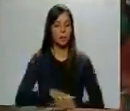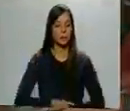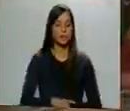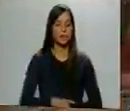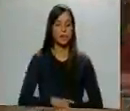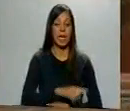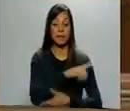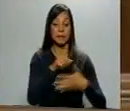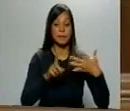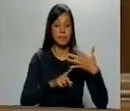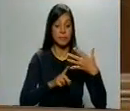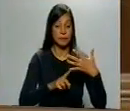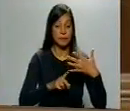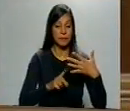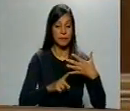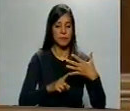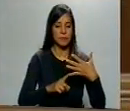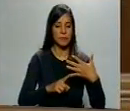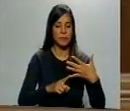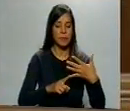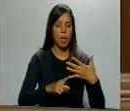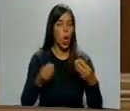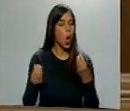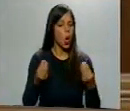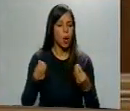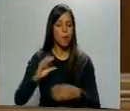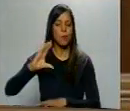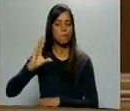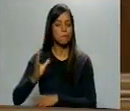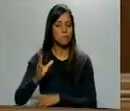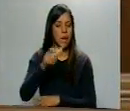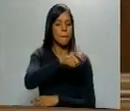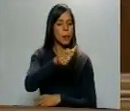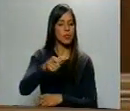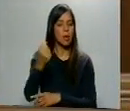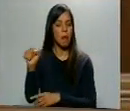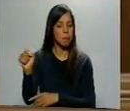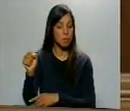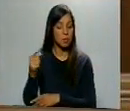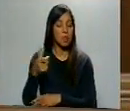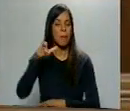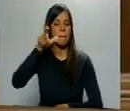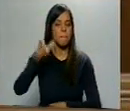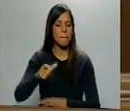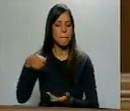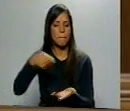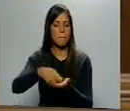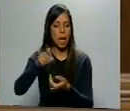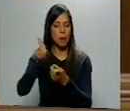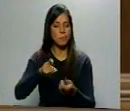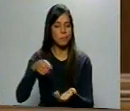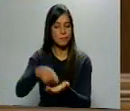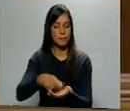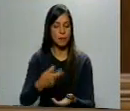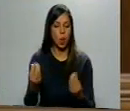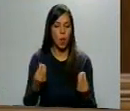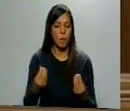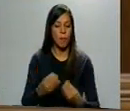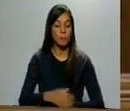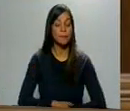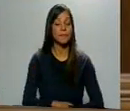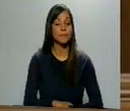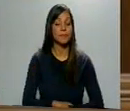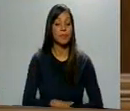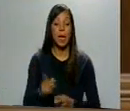5. Aplicación de las multas y sanciones en base a la unidad tributaria sancionatoria.